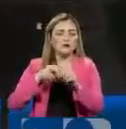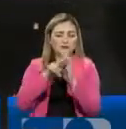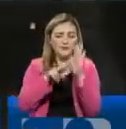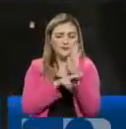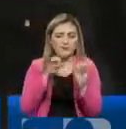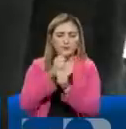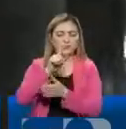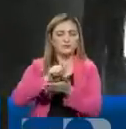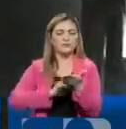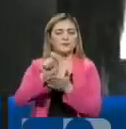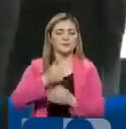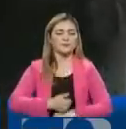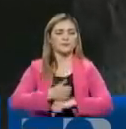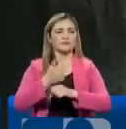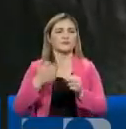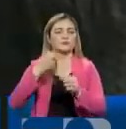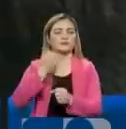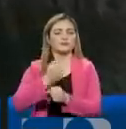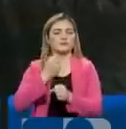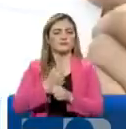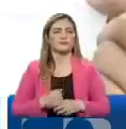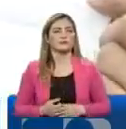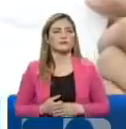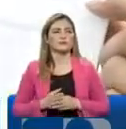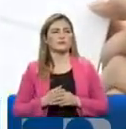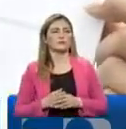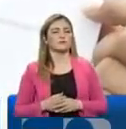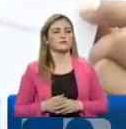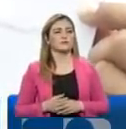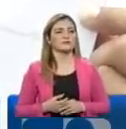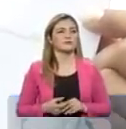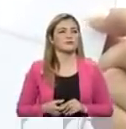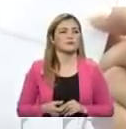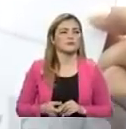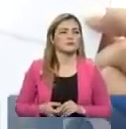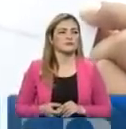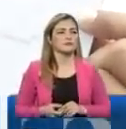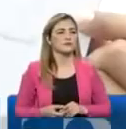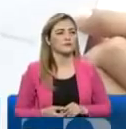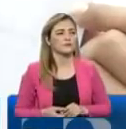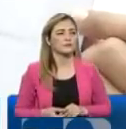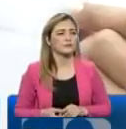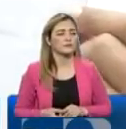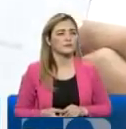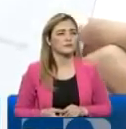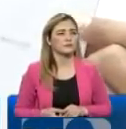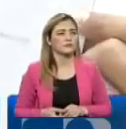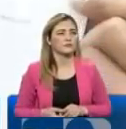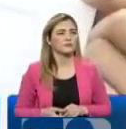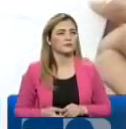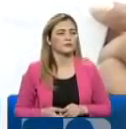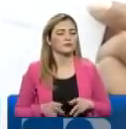de bioseguridad y la autorización para abrir los locales. La propuesta, lo que pedimos es que nos permitan abrir en semáforo